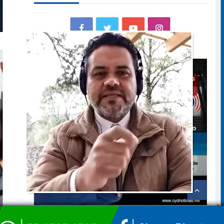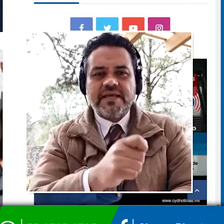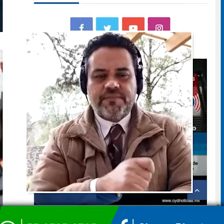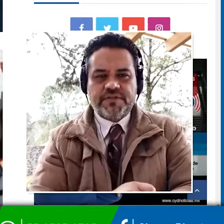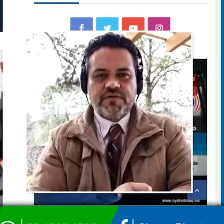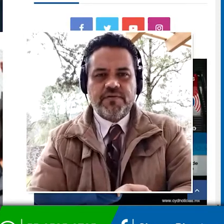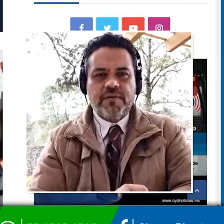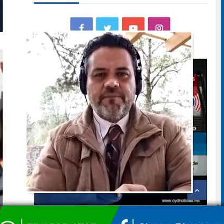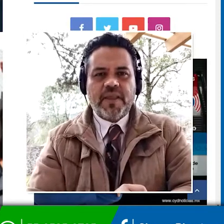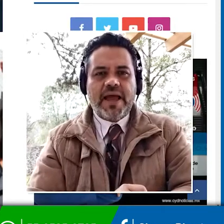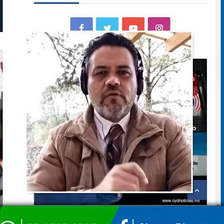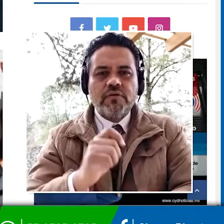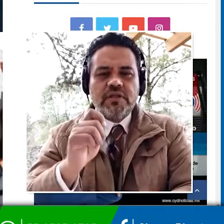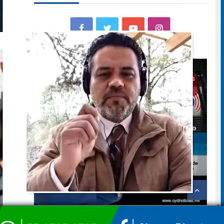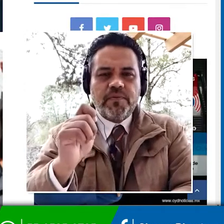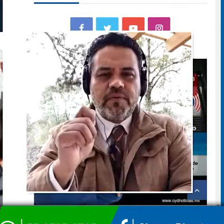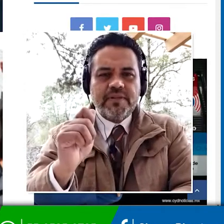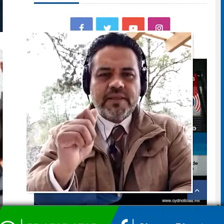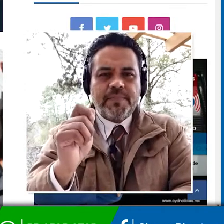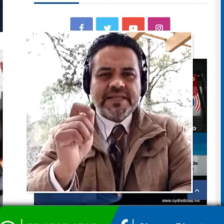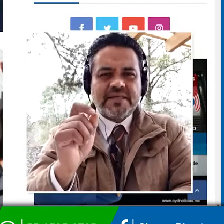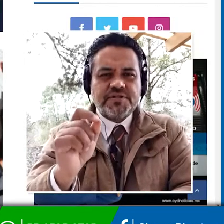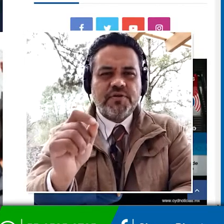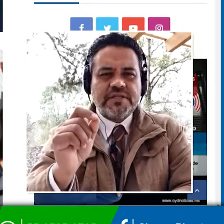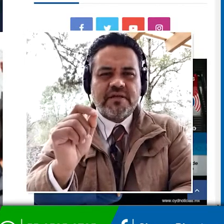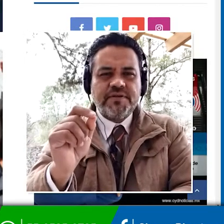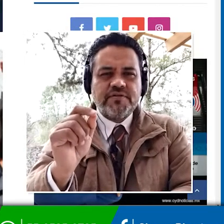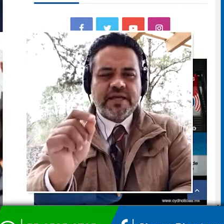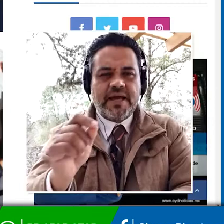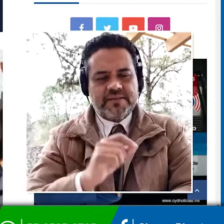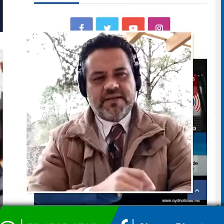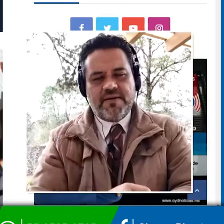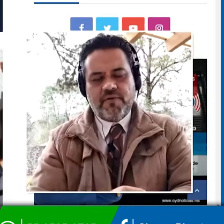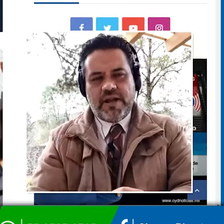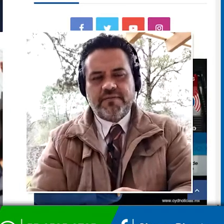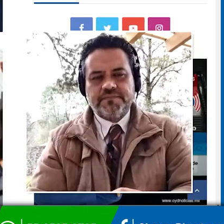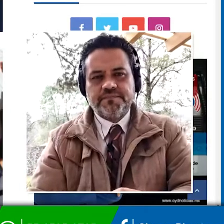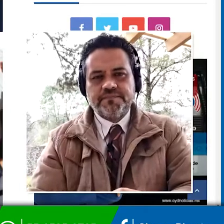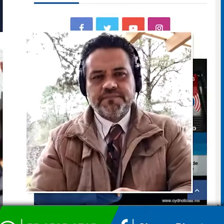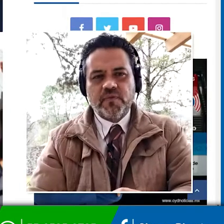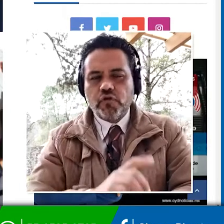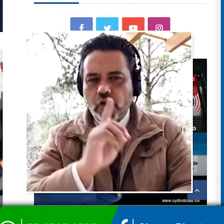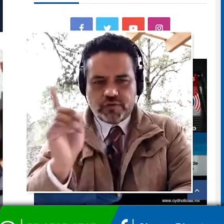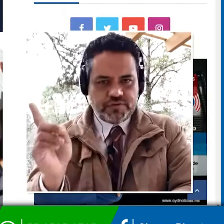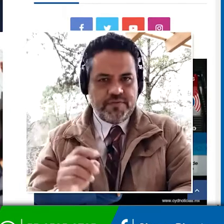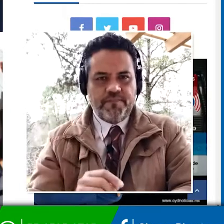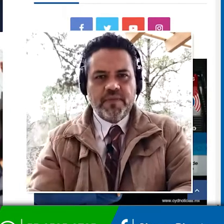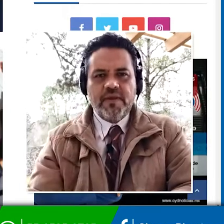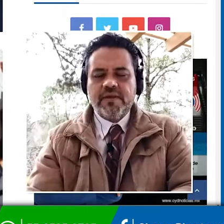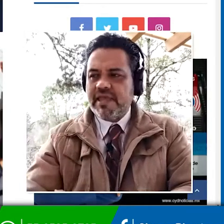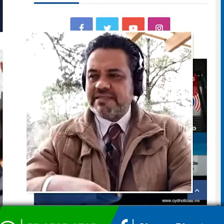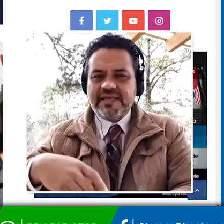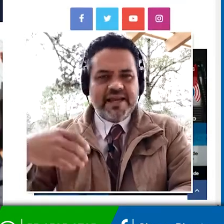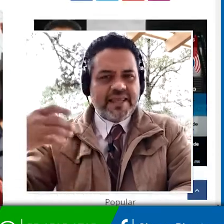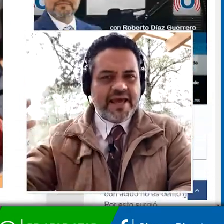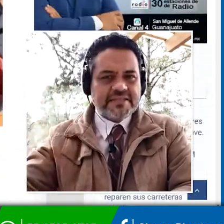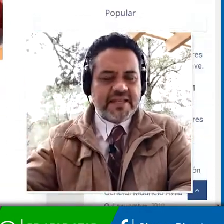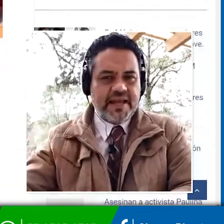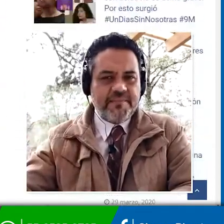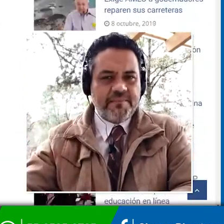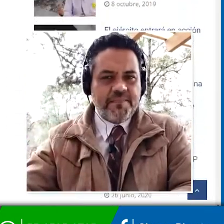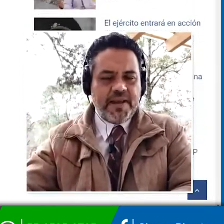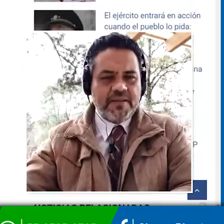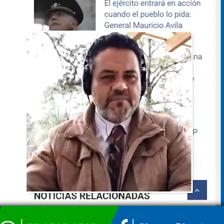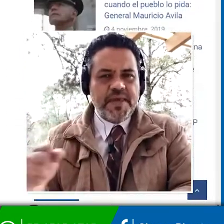de servicio, algún tipo de prestación de servicio de carácter laboral. Todos. Ya sea el que